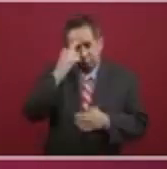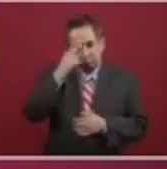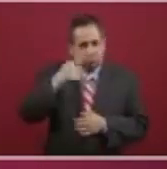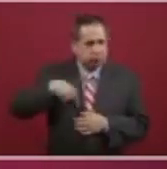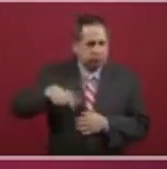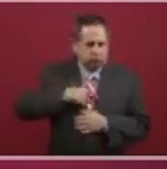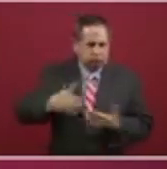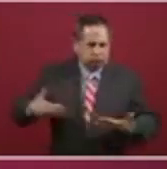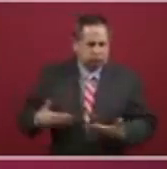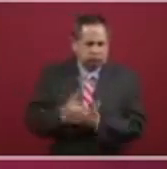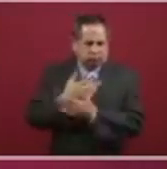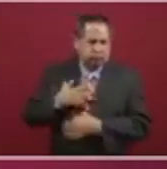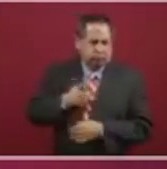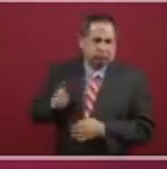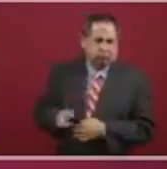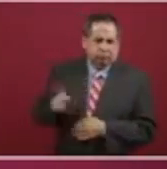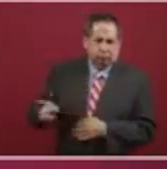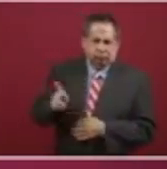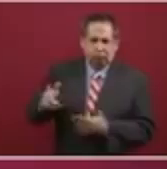pueblos,